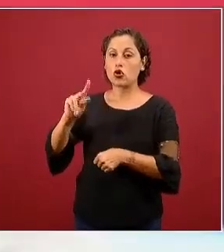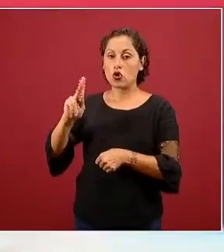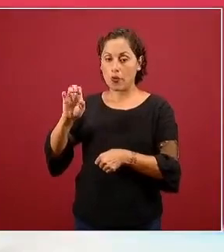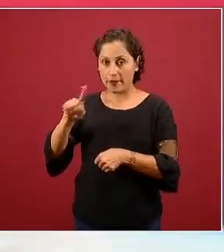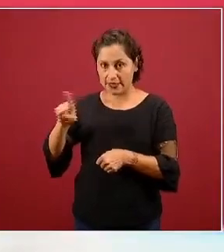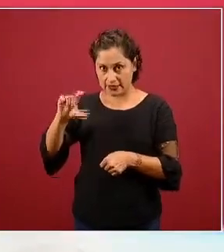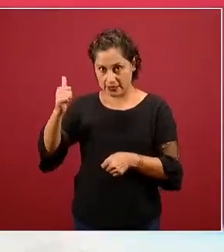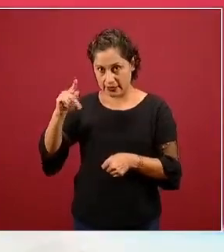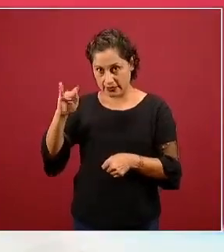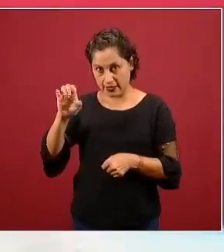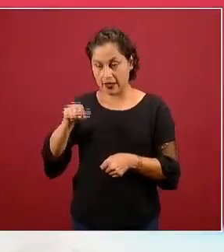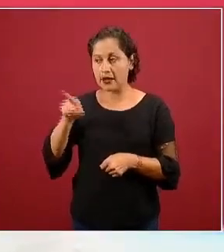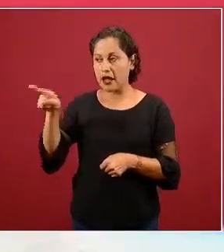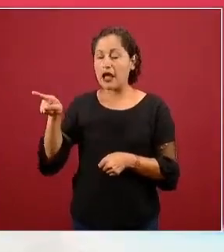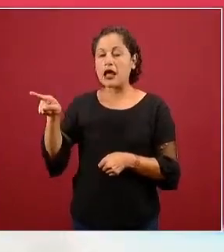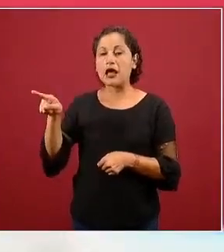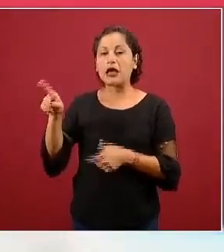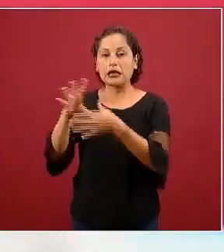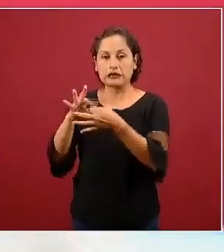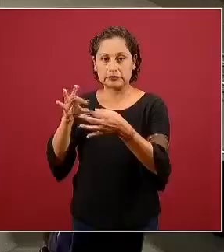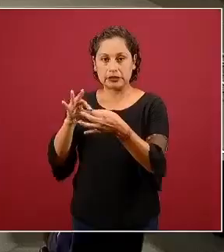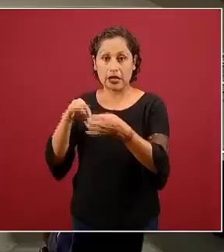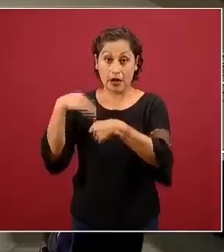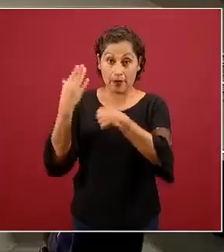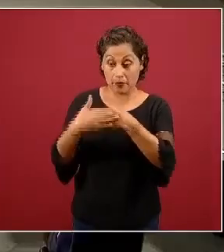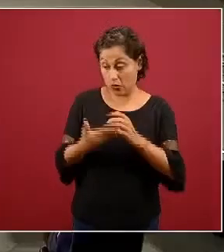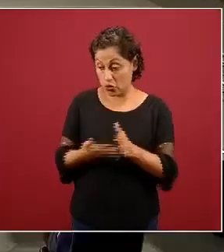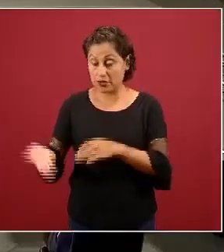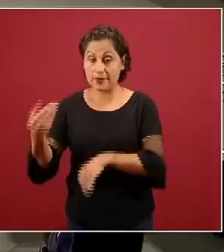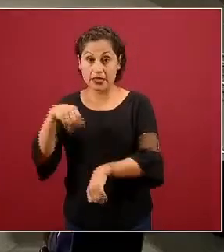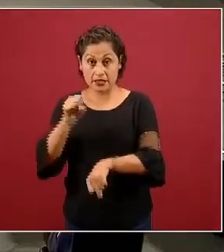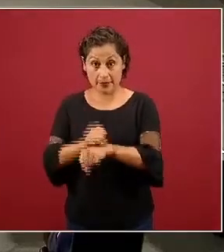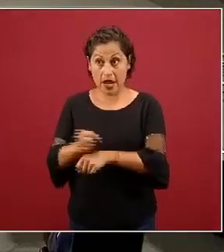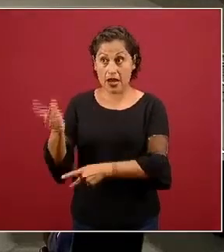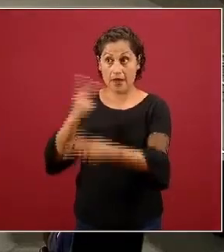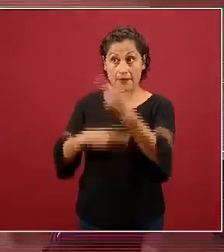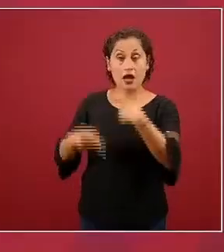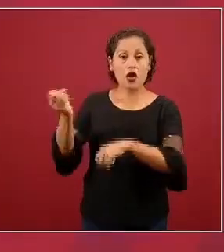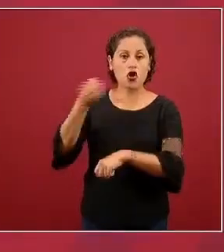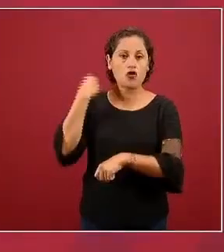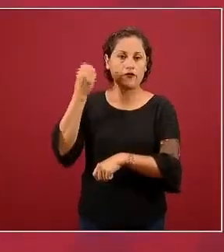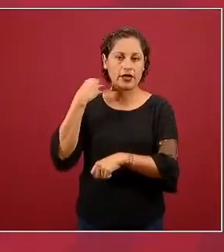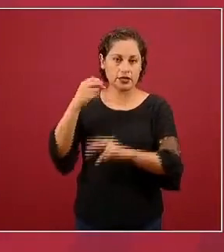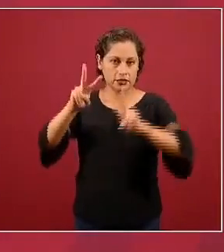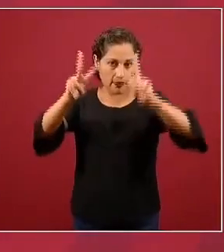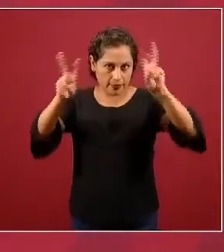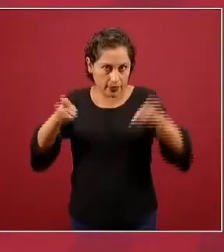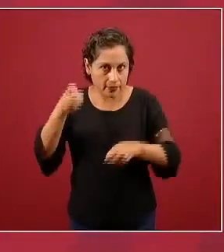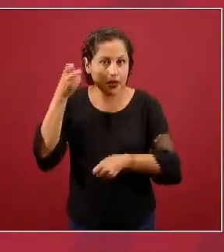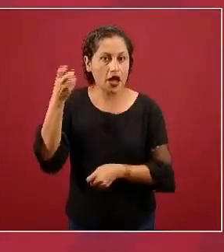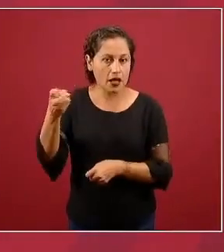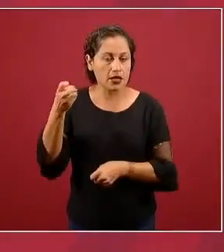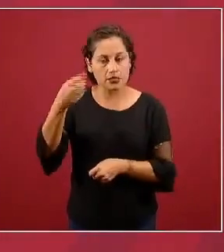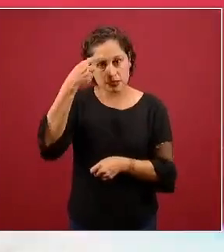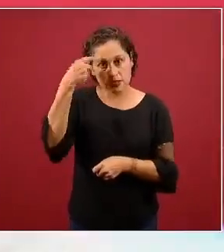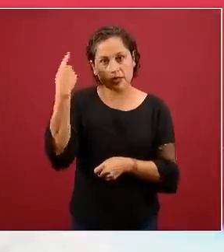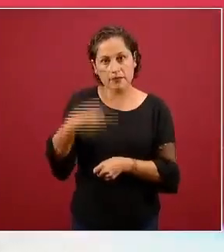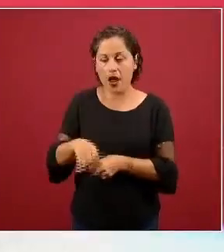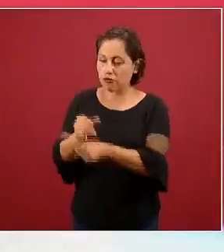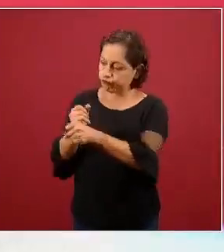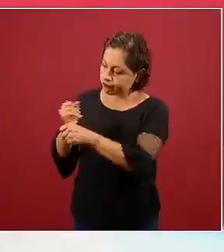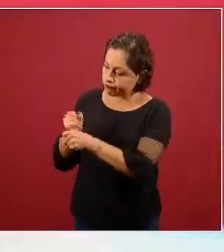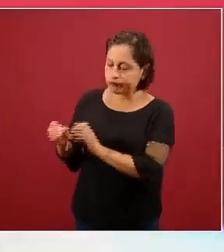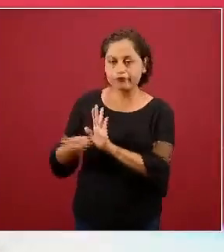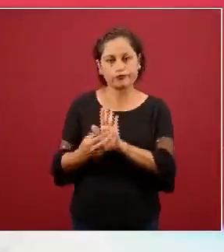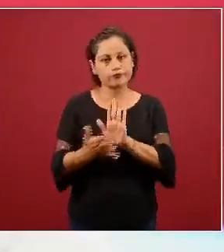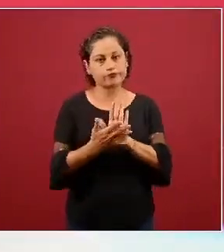componentes temáticos de esta próxima semana, o de esta que corre, o de la siguiente, podamos